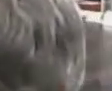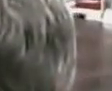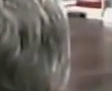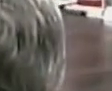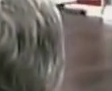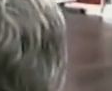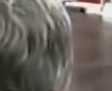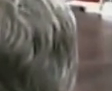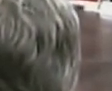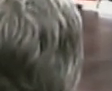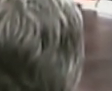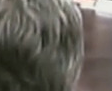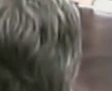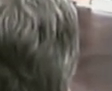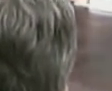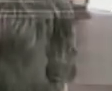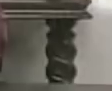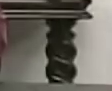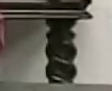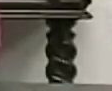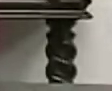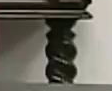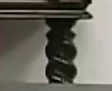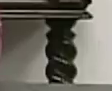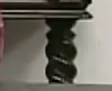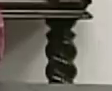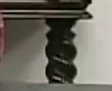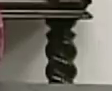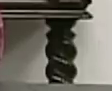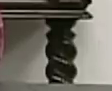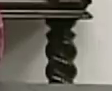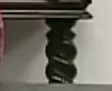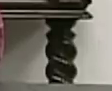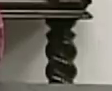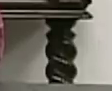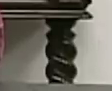Pudiéramos, si me ayudan los compañeros